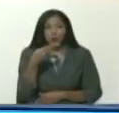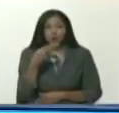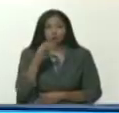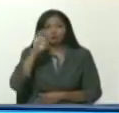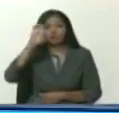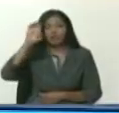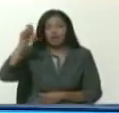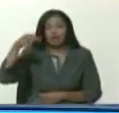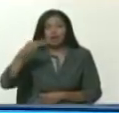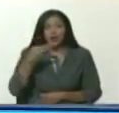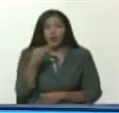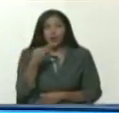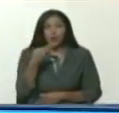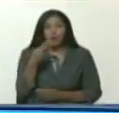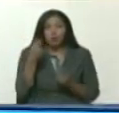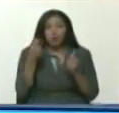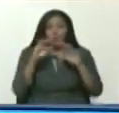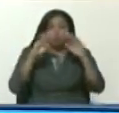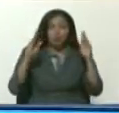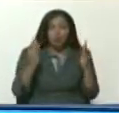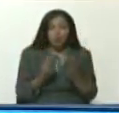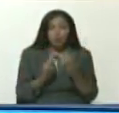euros, platica en el mundo,